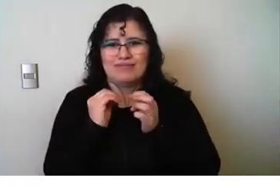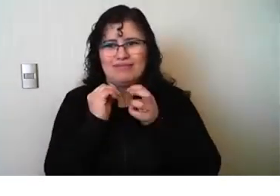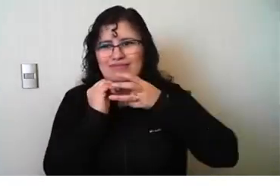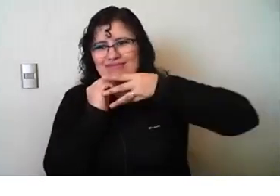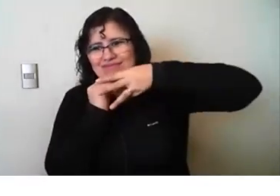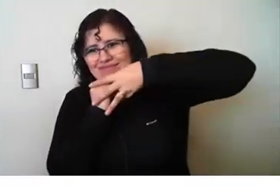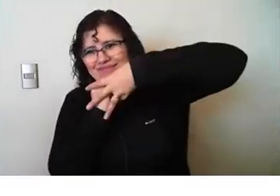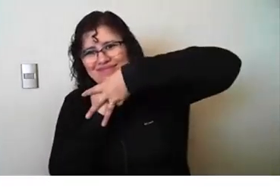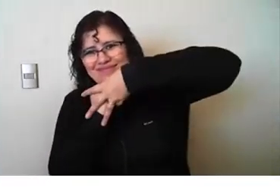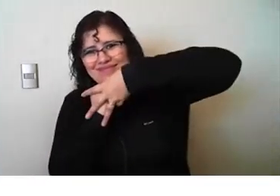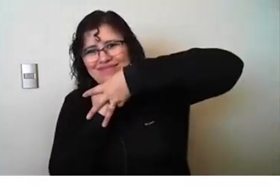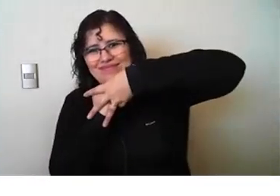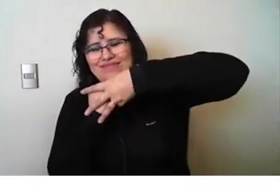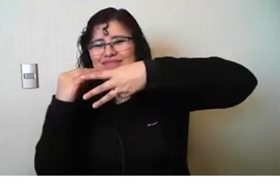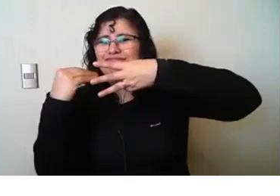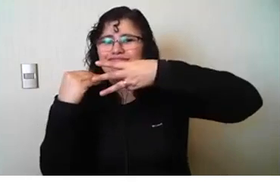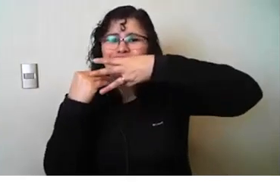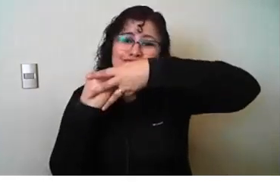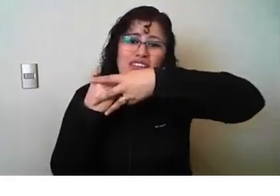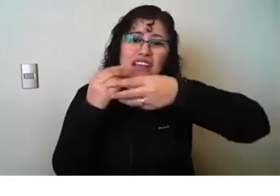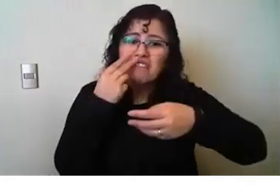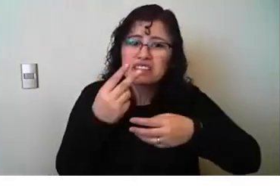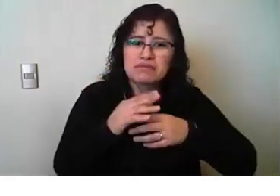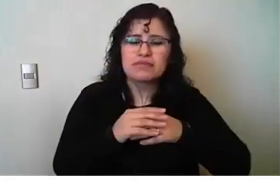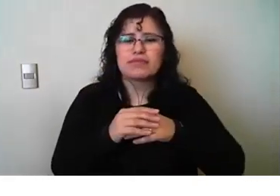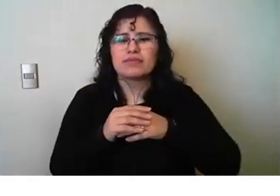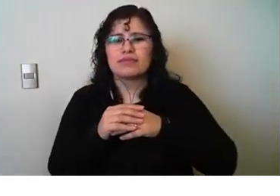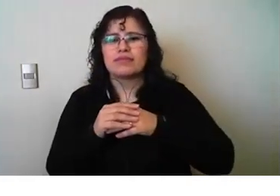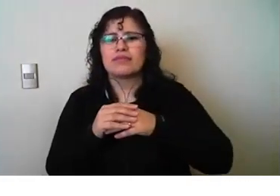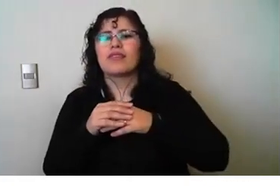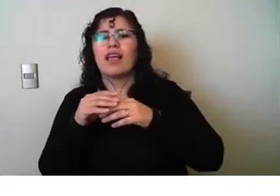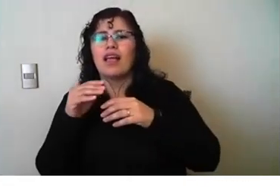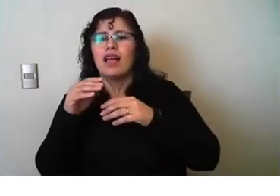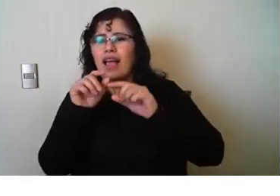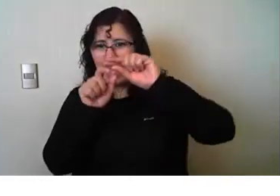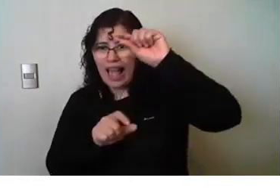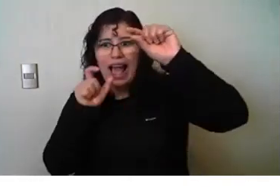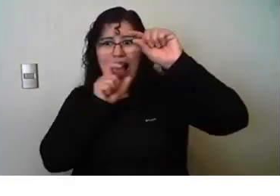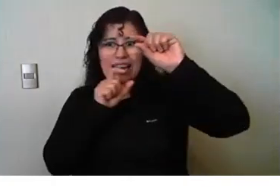Es decir, el cerebelo está irrigado por las arterias cerebelosas, que son tres: